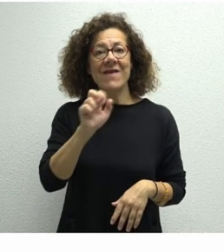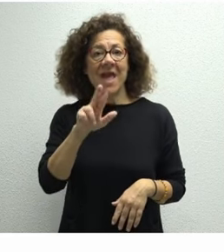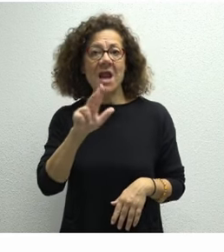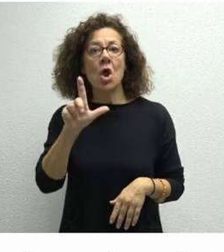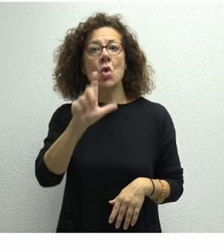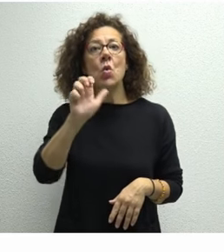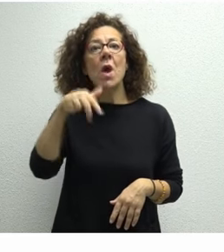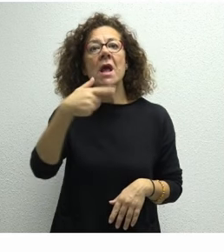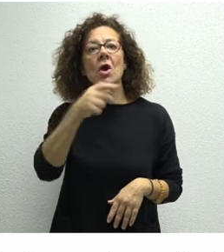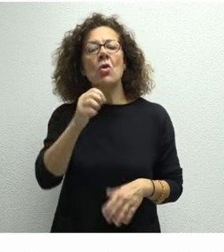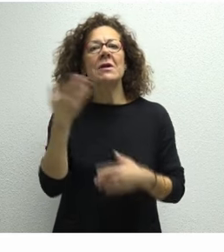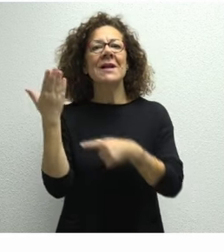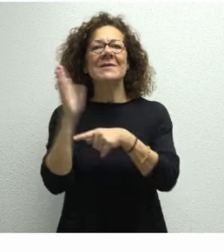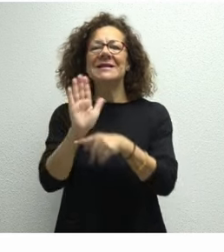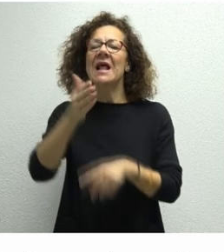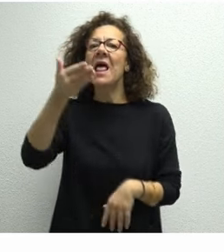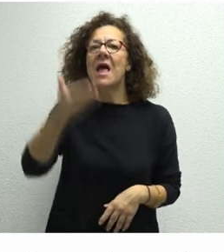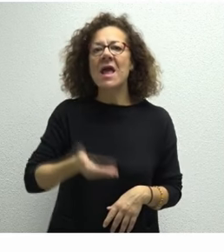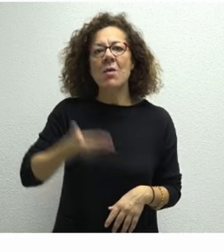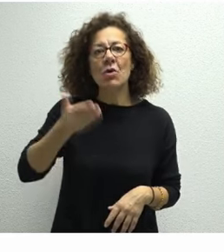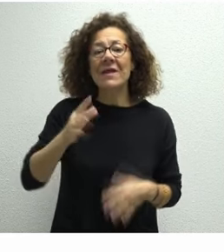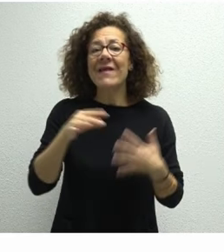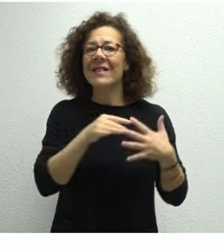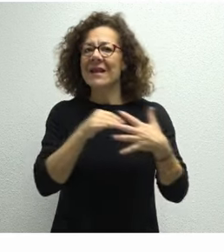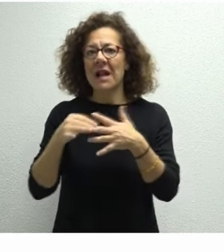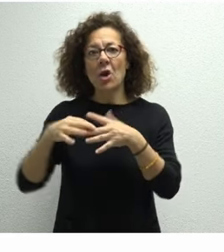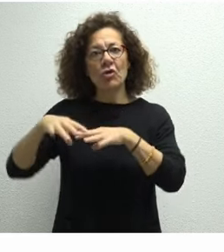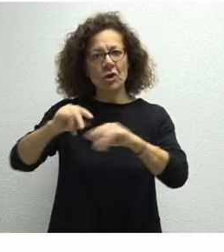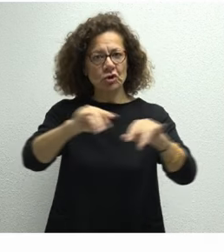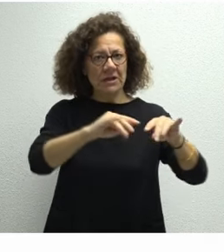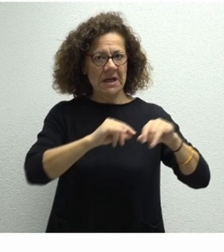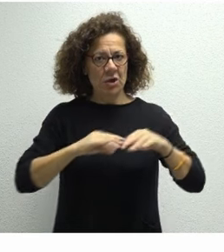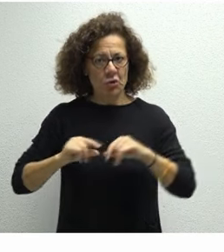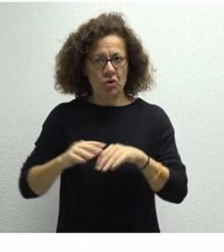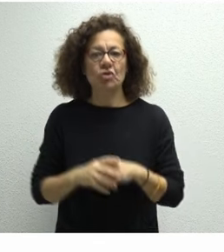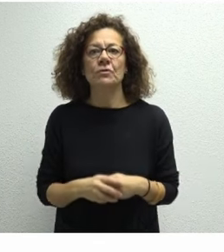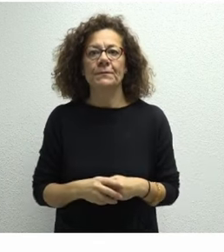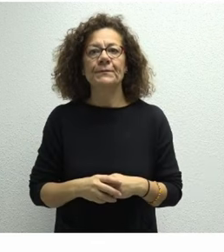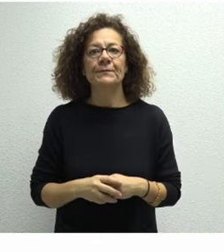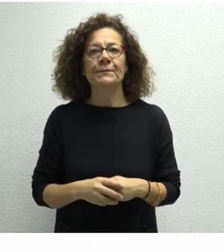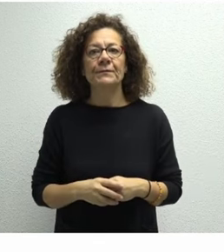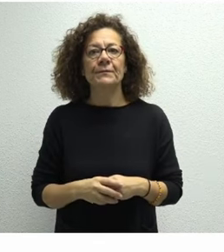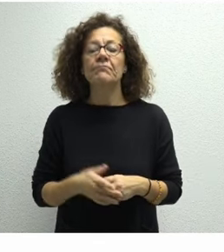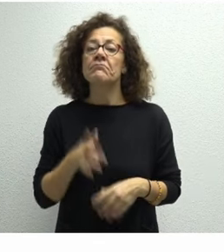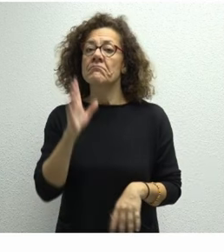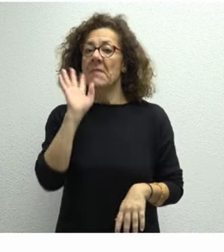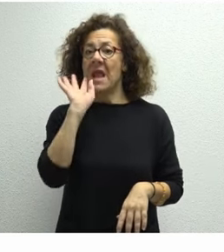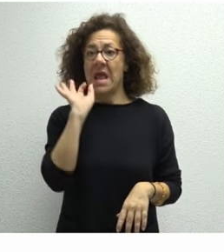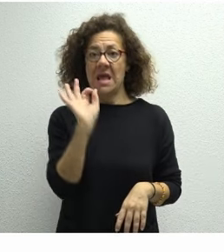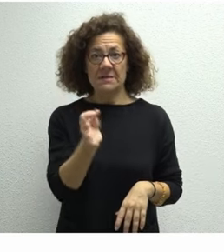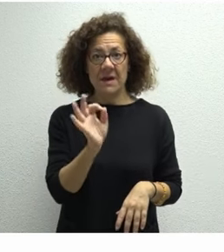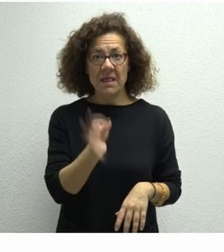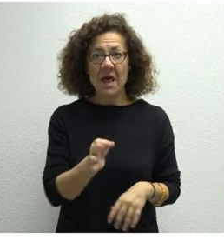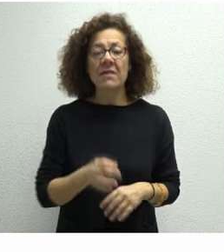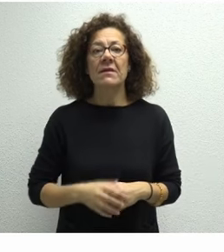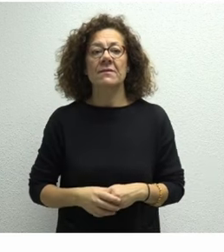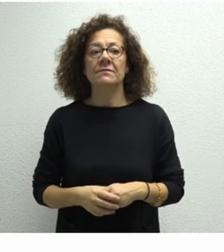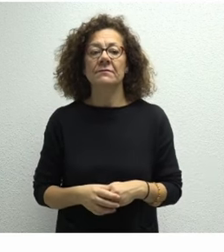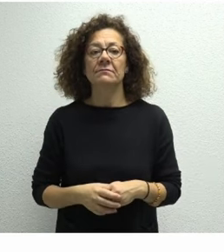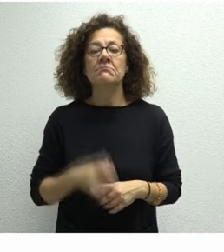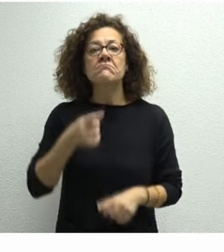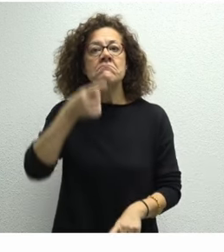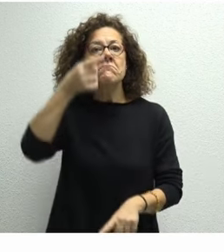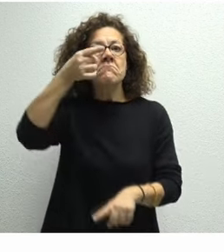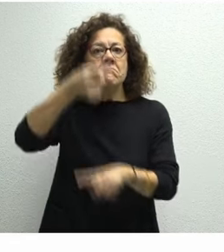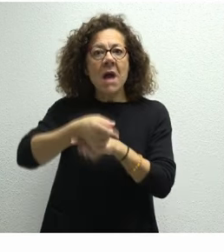representa la importancia del liderazgo de los territorios eh Es verdad que tenemos un mandato